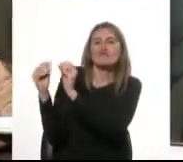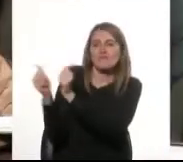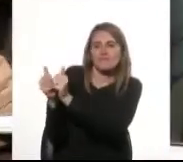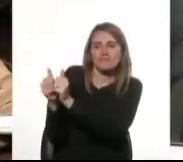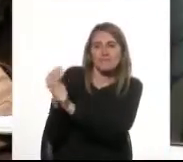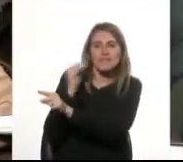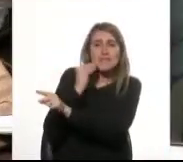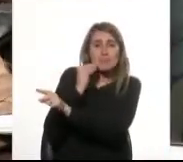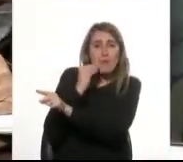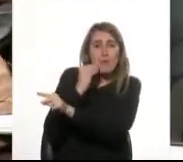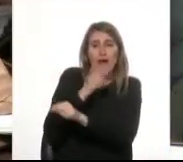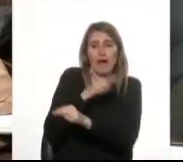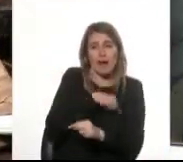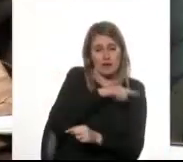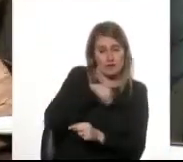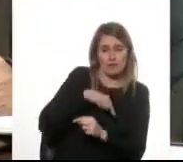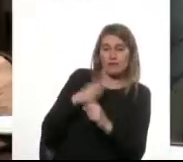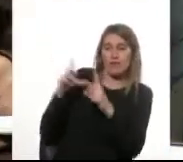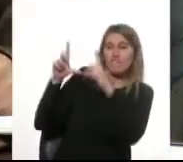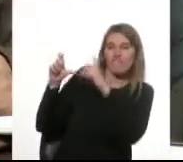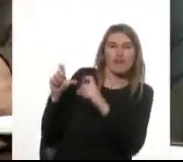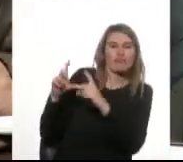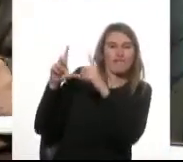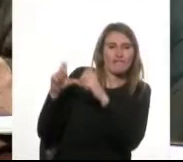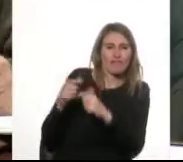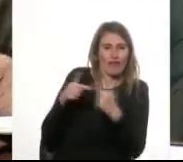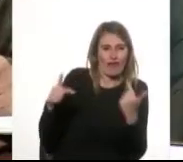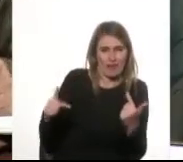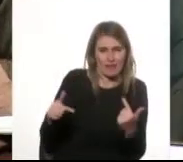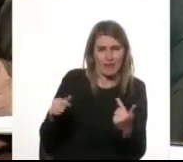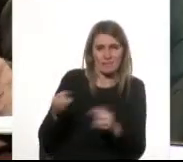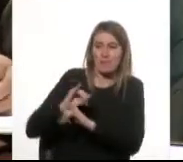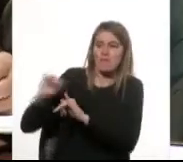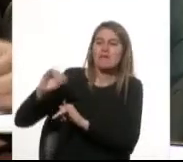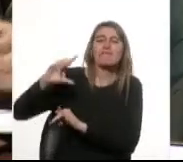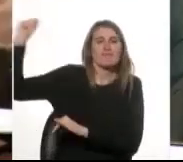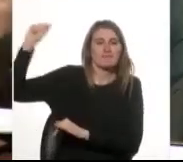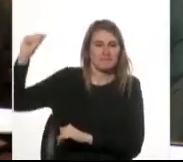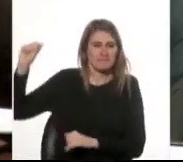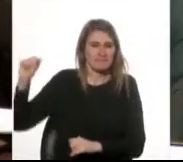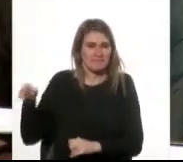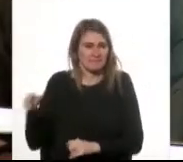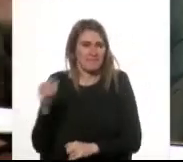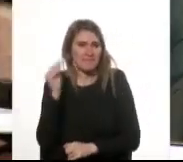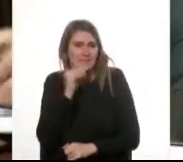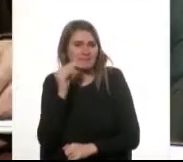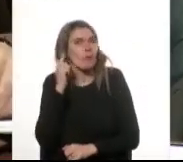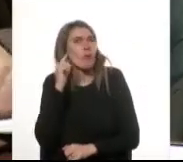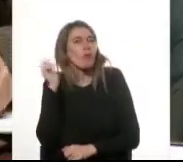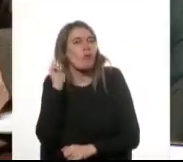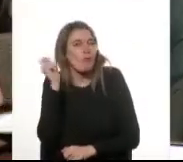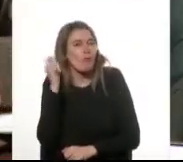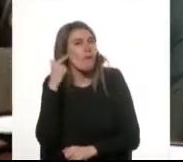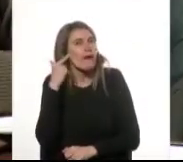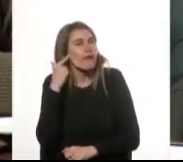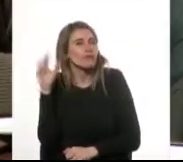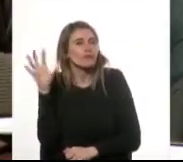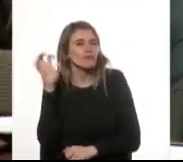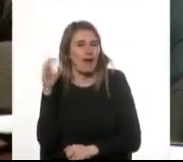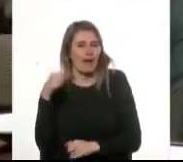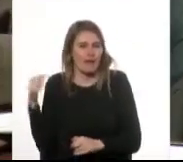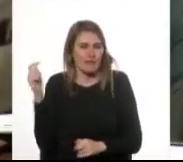Y nosotros salíamos a sacarle fotos y eso. Hasta que se fueron. Era rutina